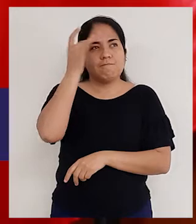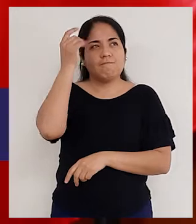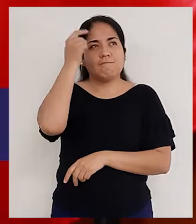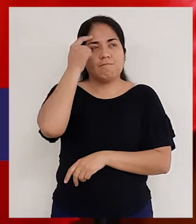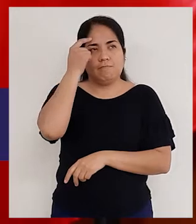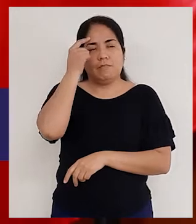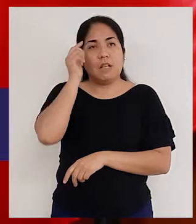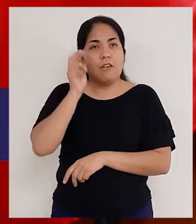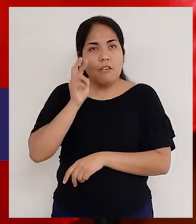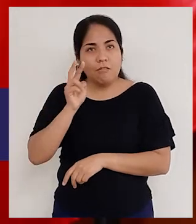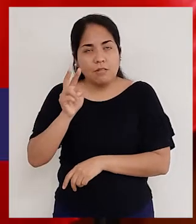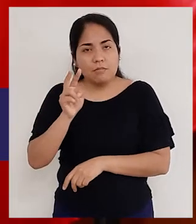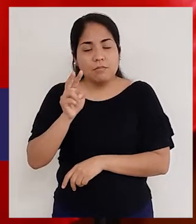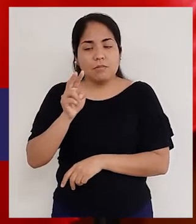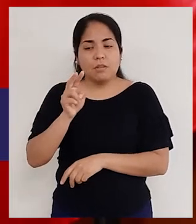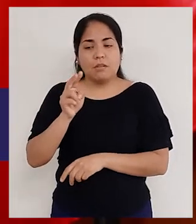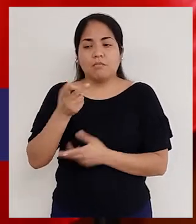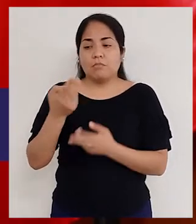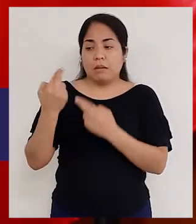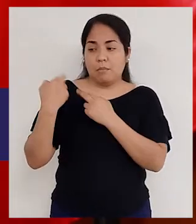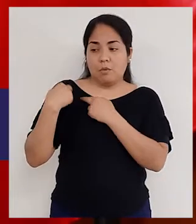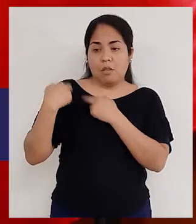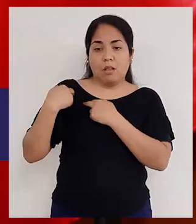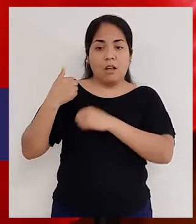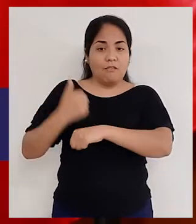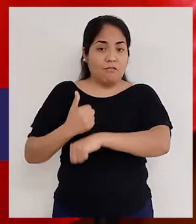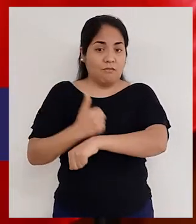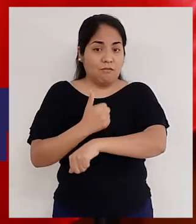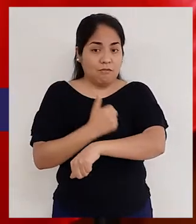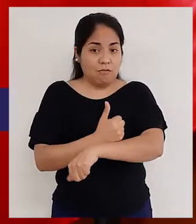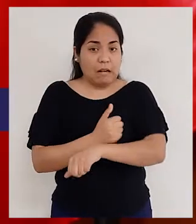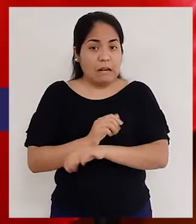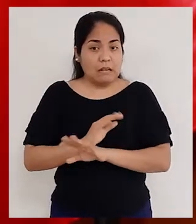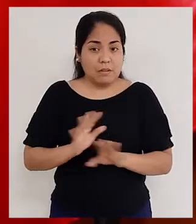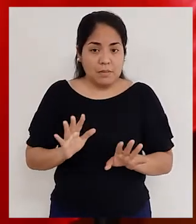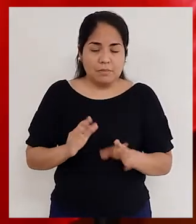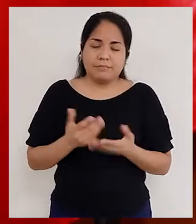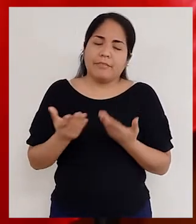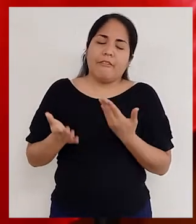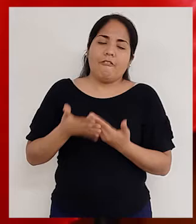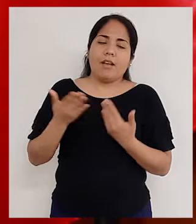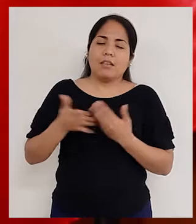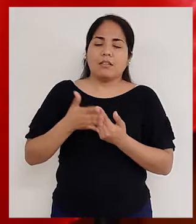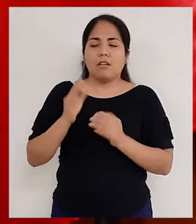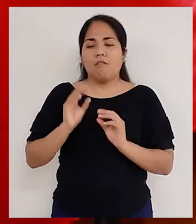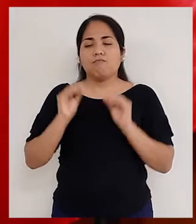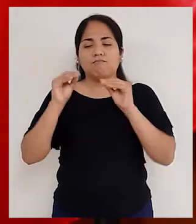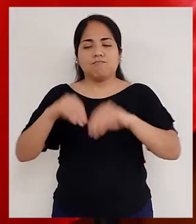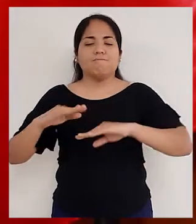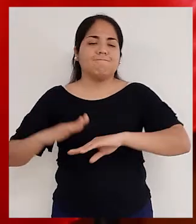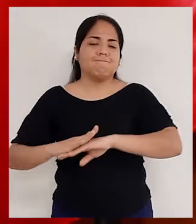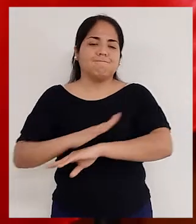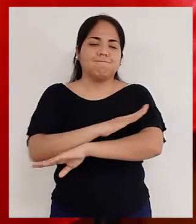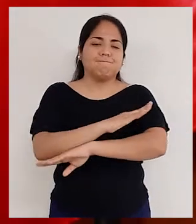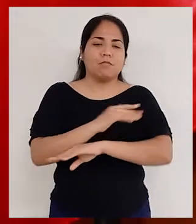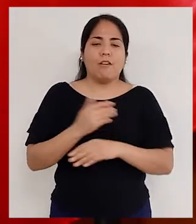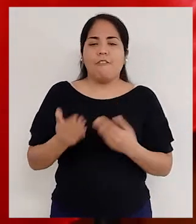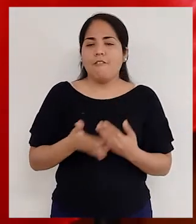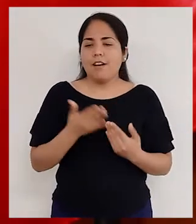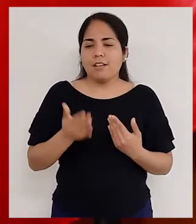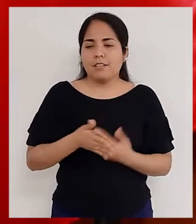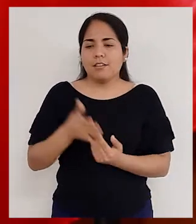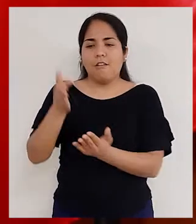el cambio, puesto que este no es un problema solamente de las autoridades. Es muy fácil hacer una rampa, es